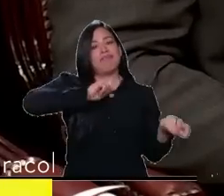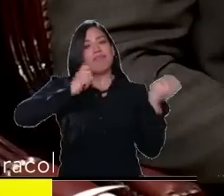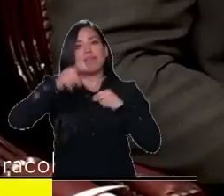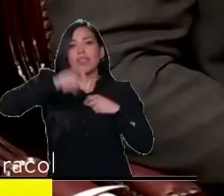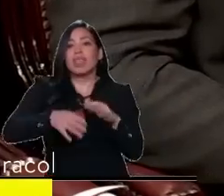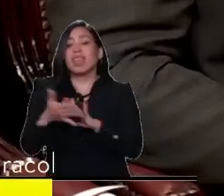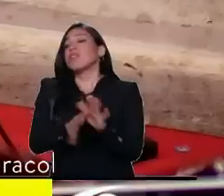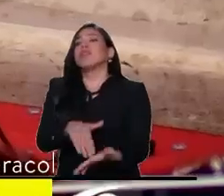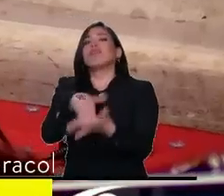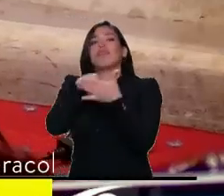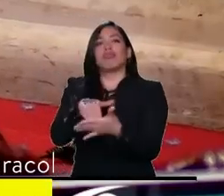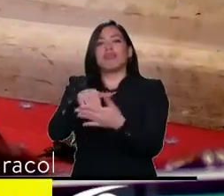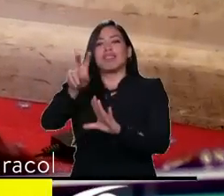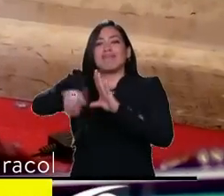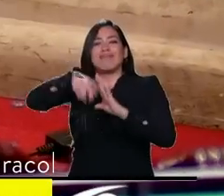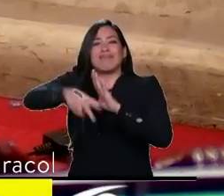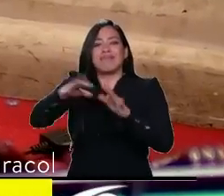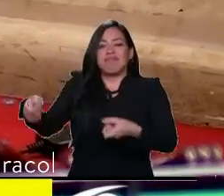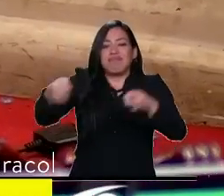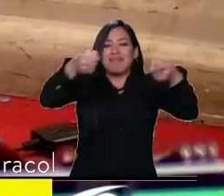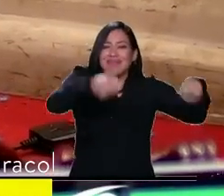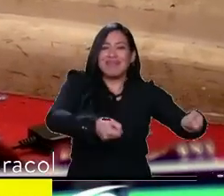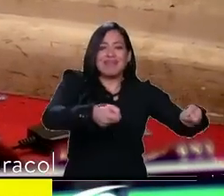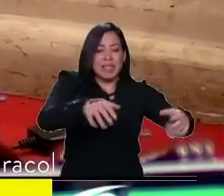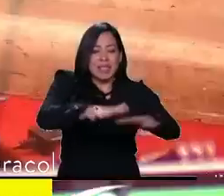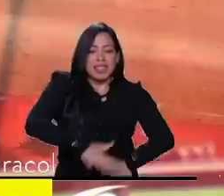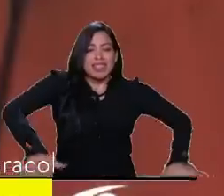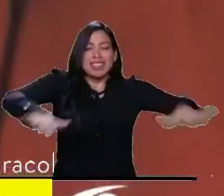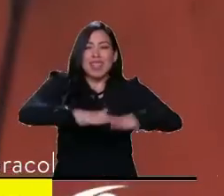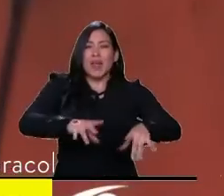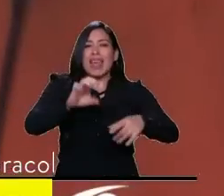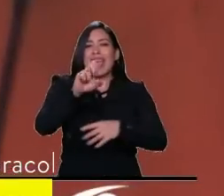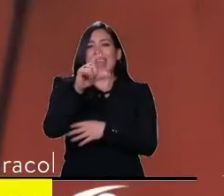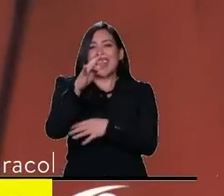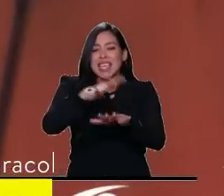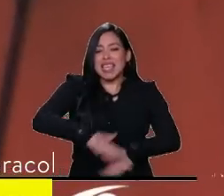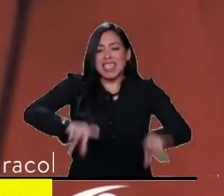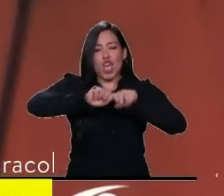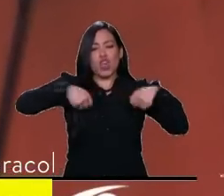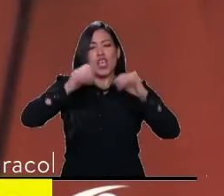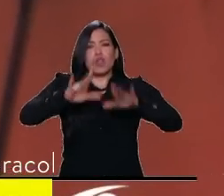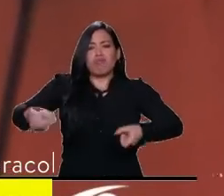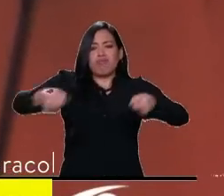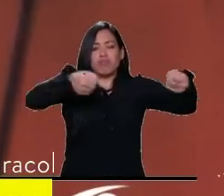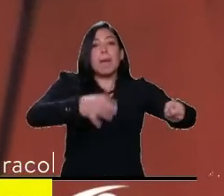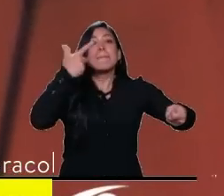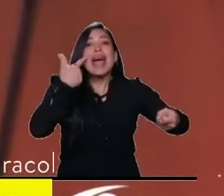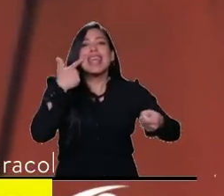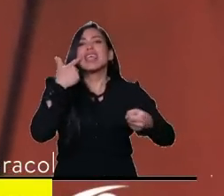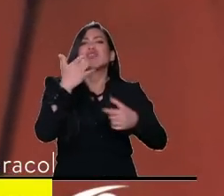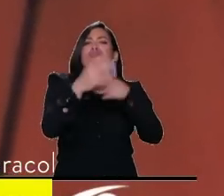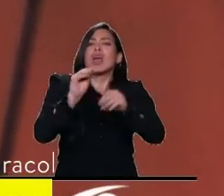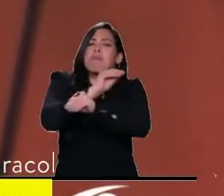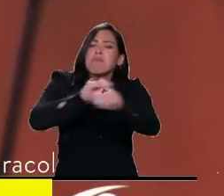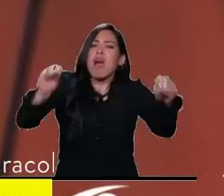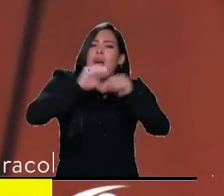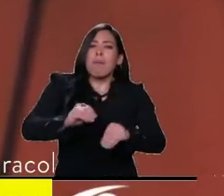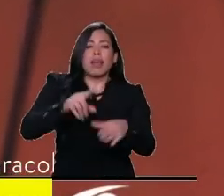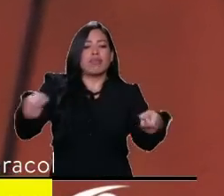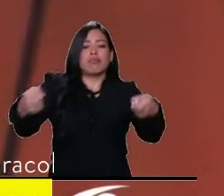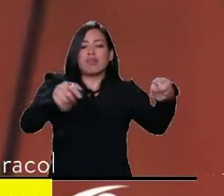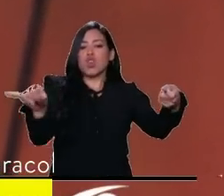La oposición recibió a la ministra con una olla raspada en todo el centro del salón elíptico para decirle que así quedarán las finanzas del país por sus anuncios y